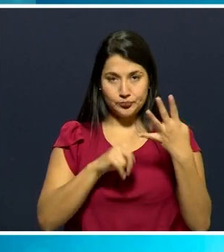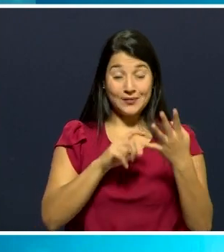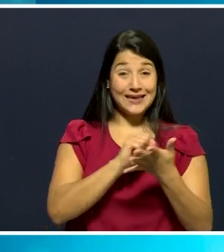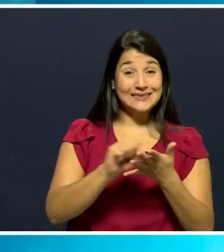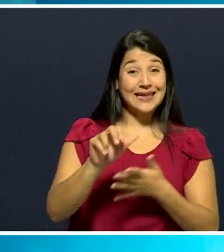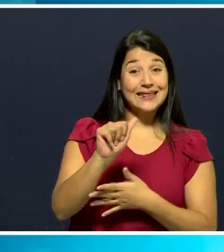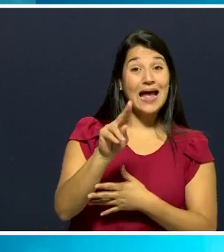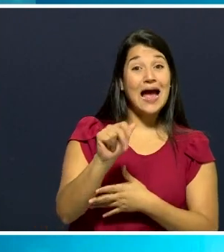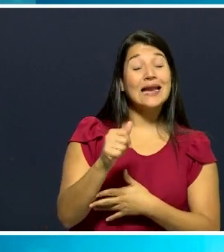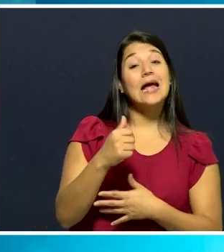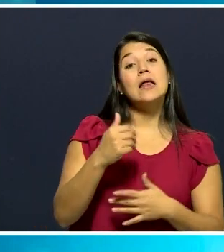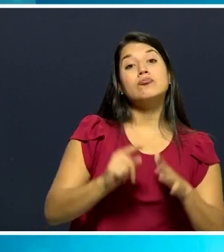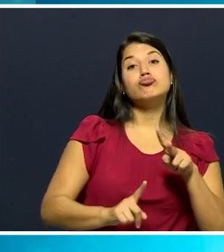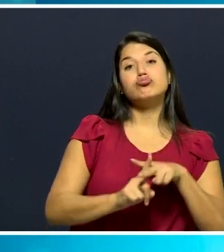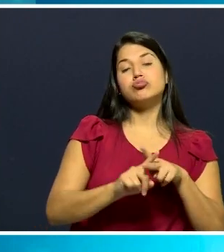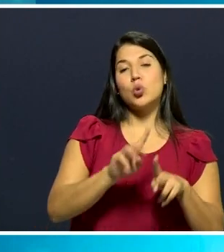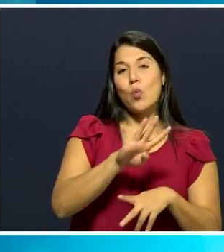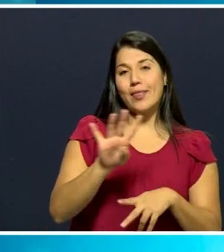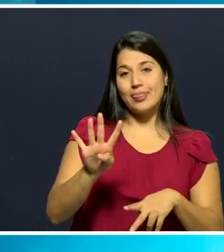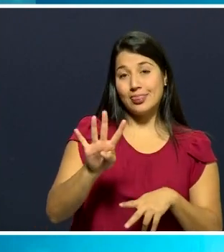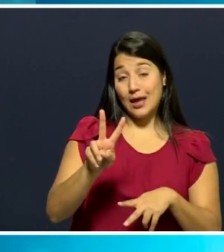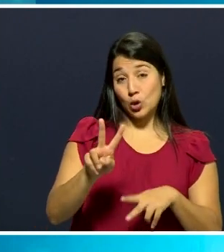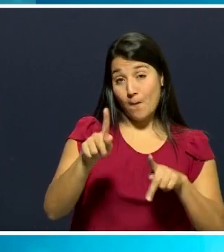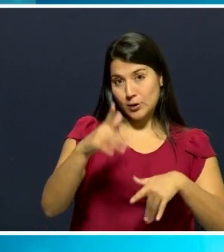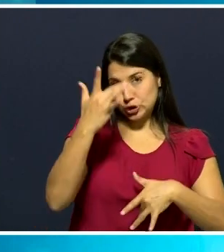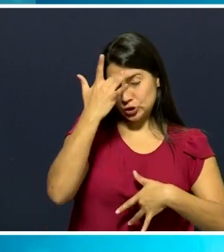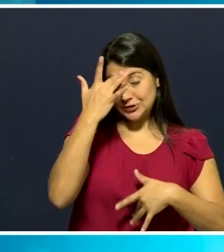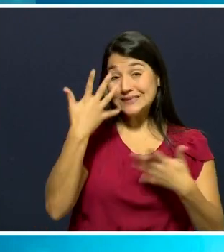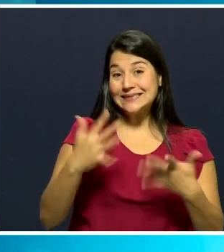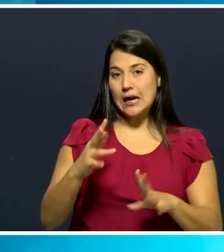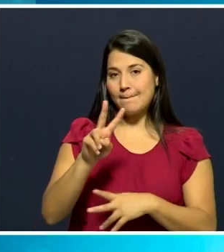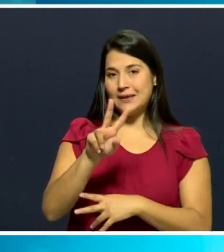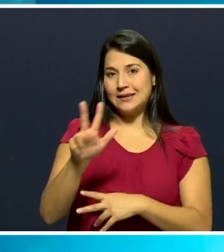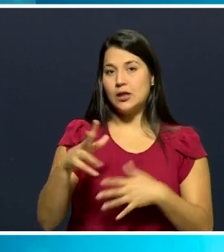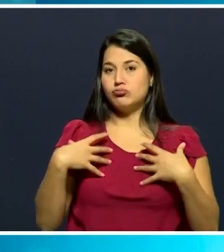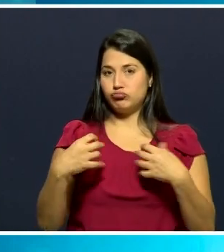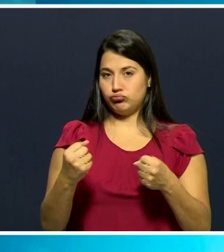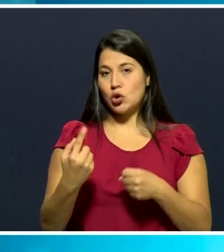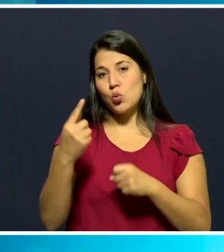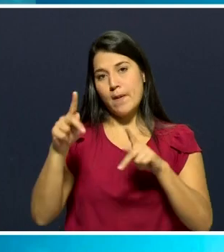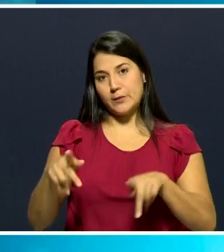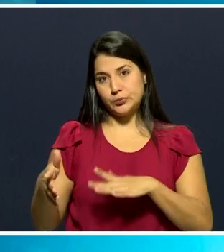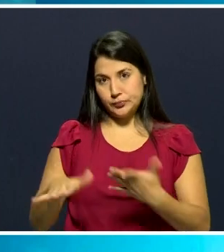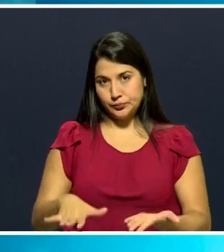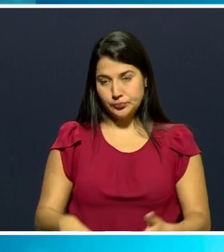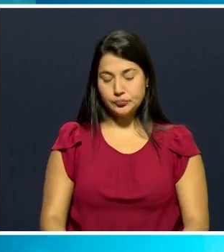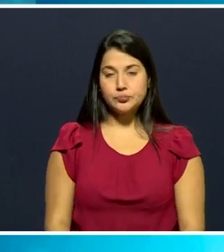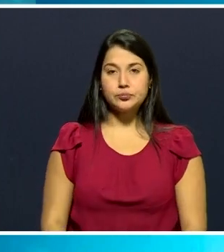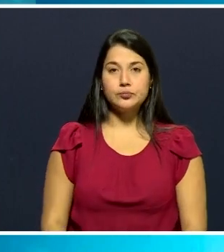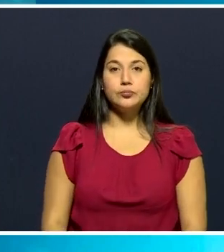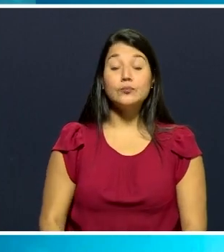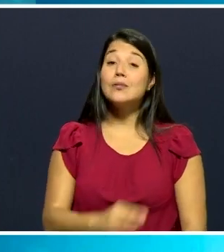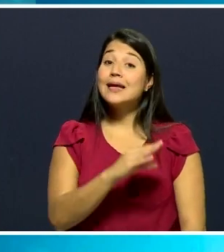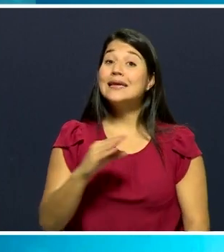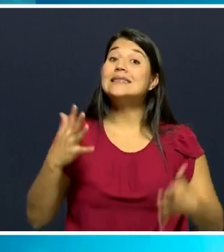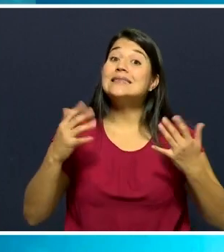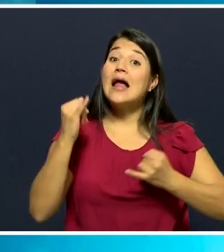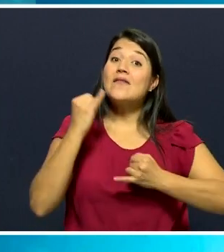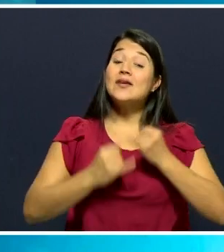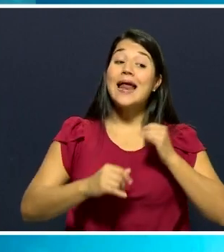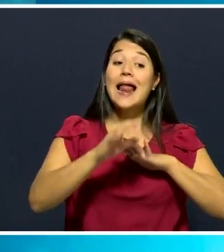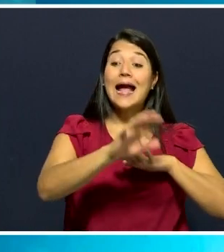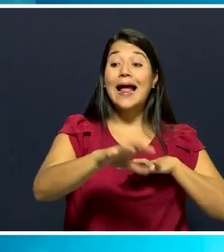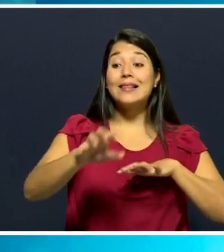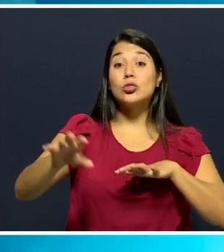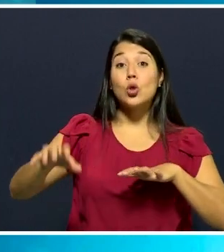Ana, 42 casos, 23 recuperados y 1 fallecido. Y finalizamos con los cantones que dejaron